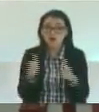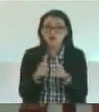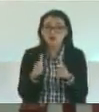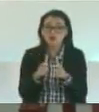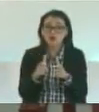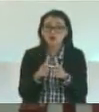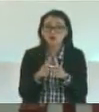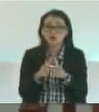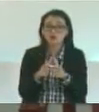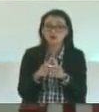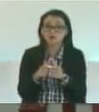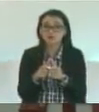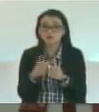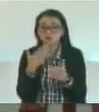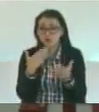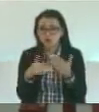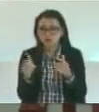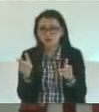Organización